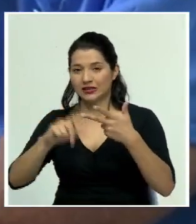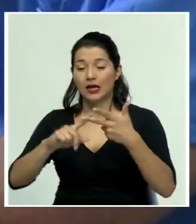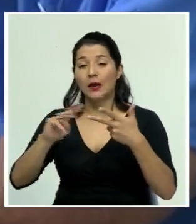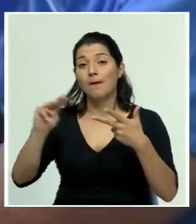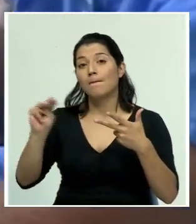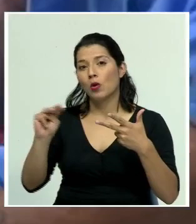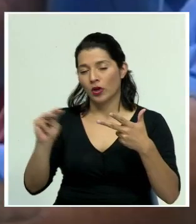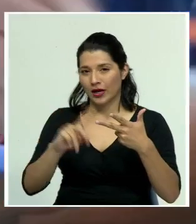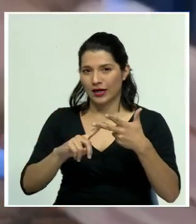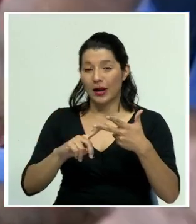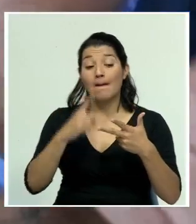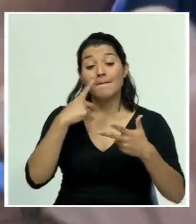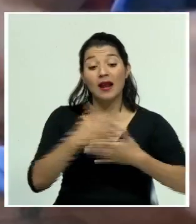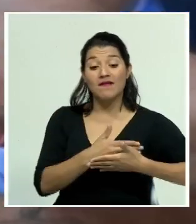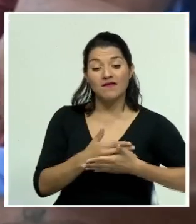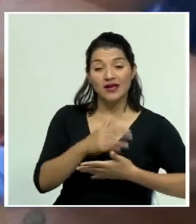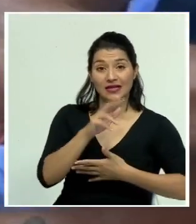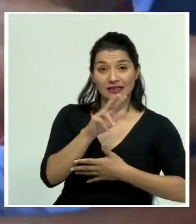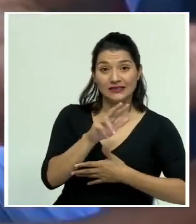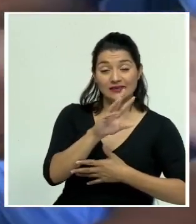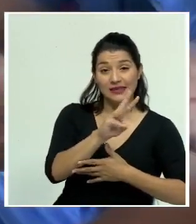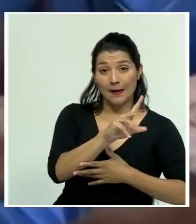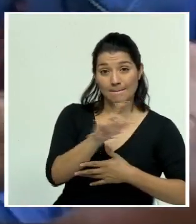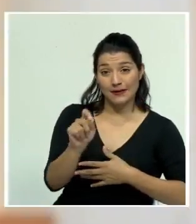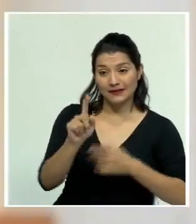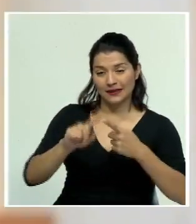6 meses y 4 años.